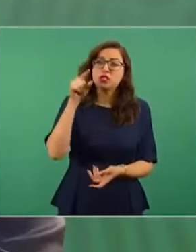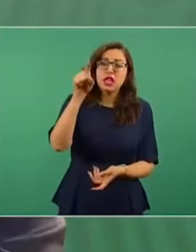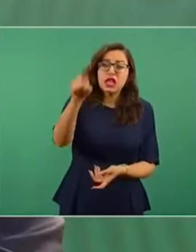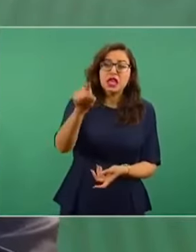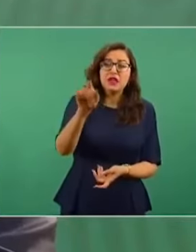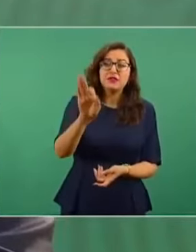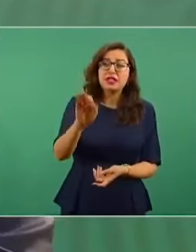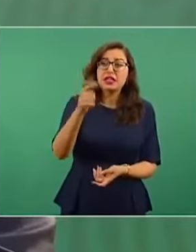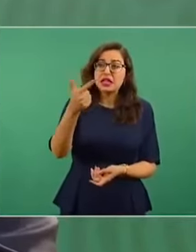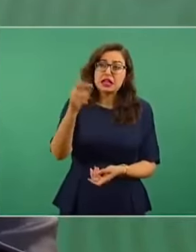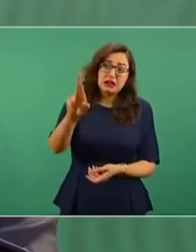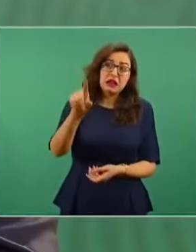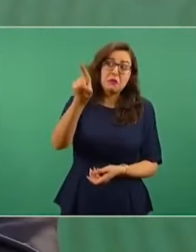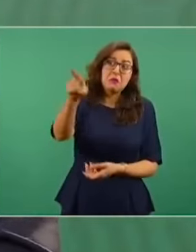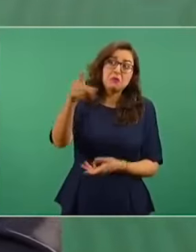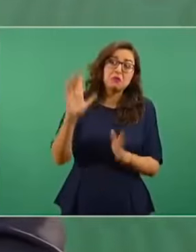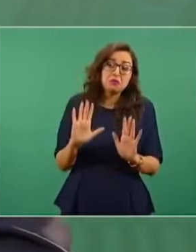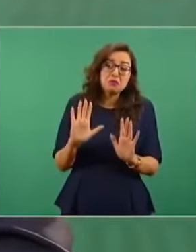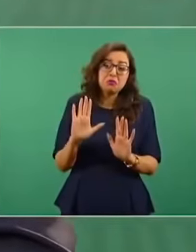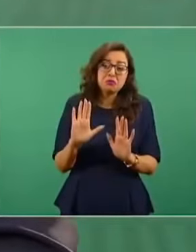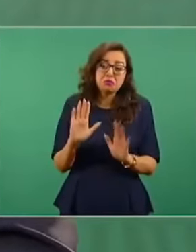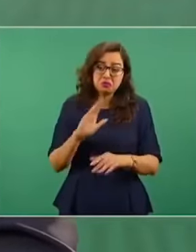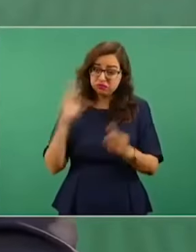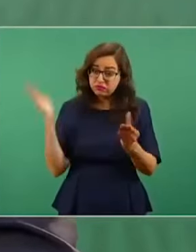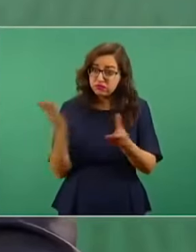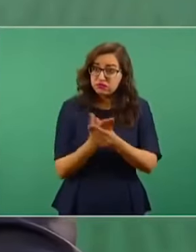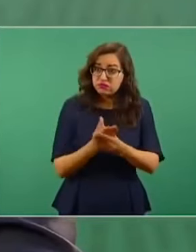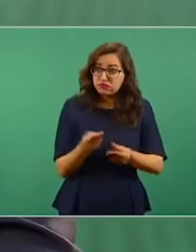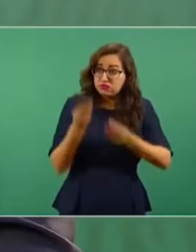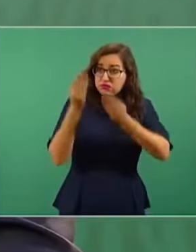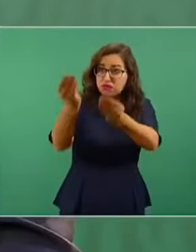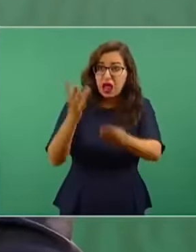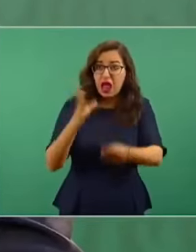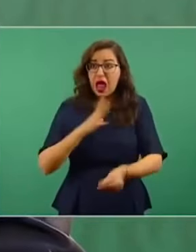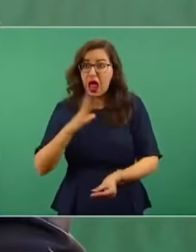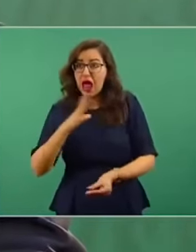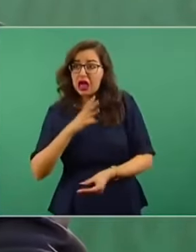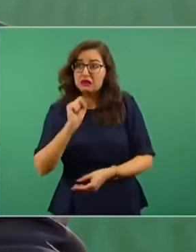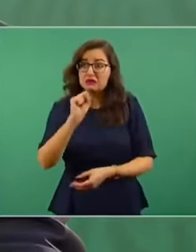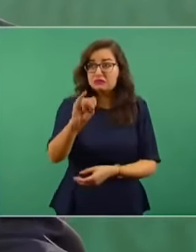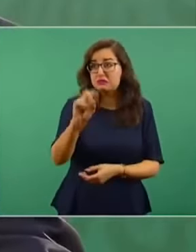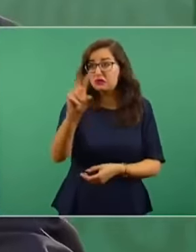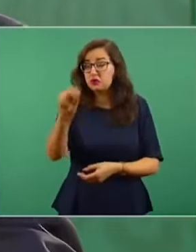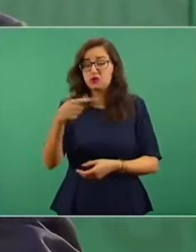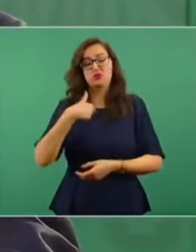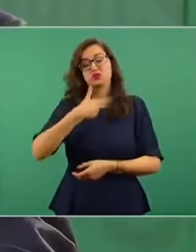tenga esos elementos, tenga el expediente.